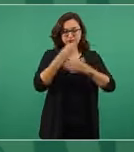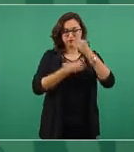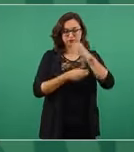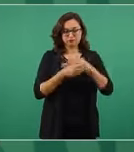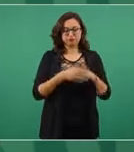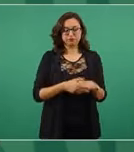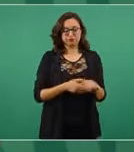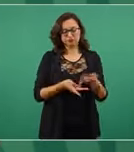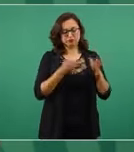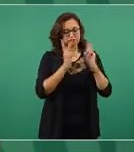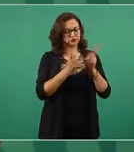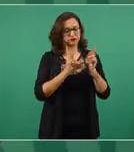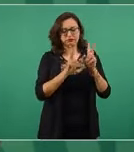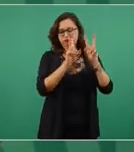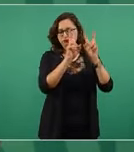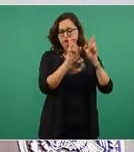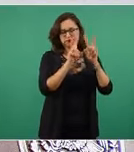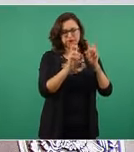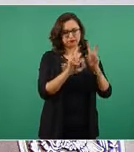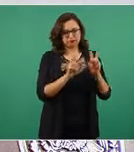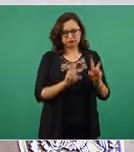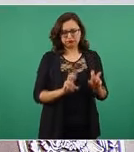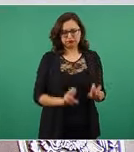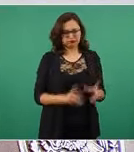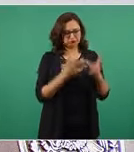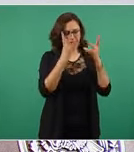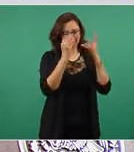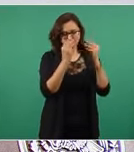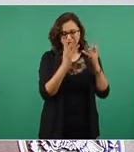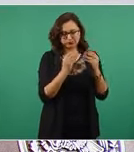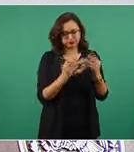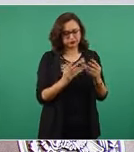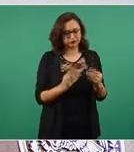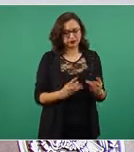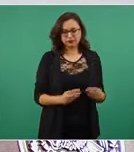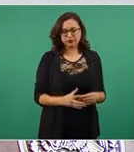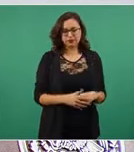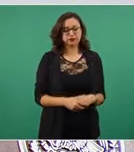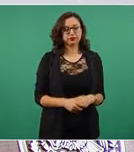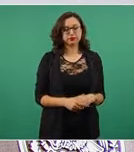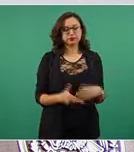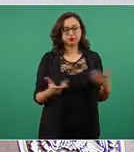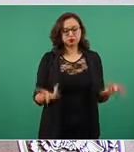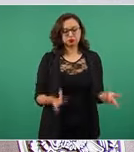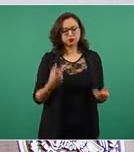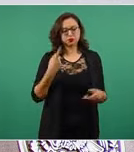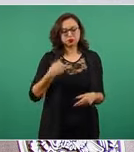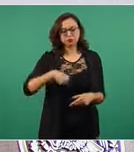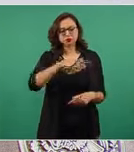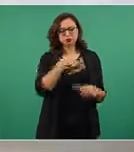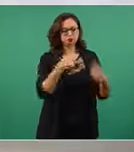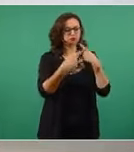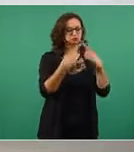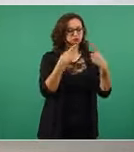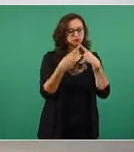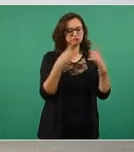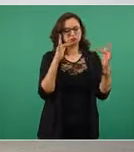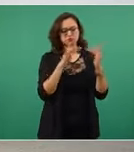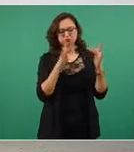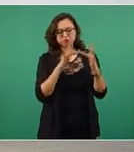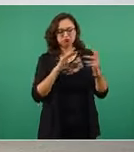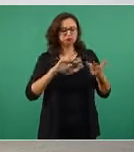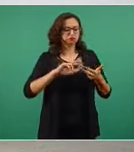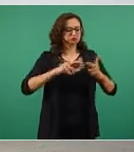para tratar muchos casos, muchos asuntos. Siempre tenemos relación. Todos los lunes